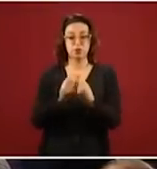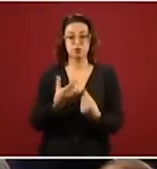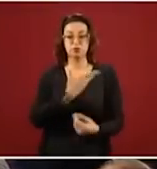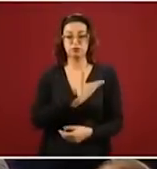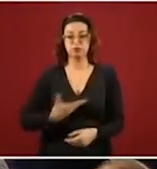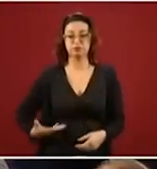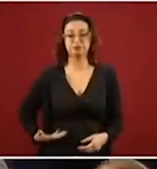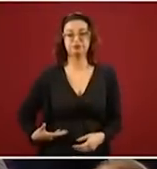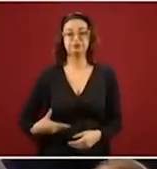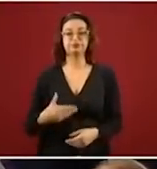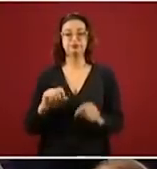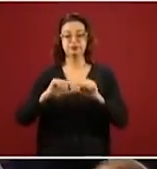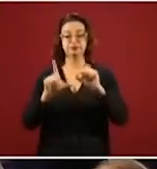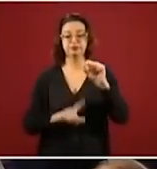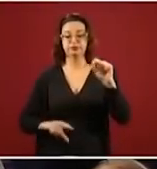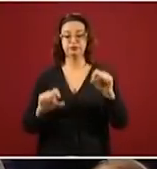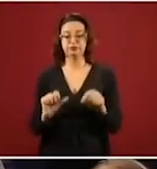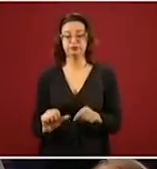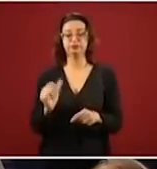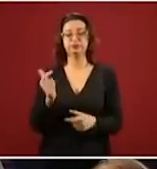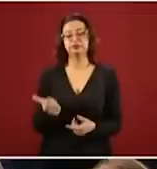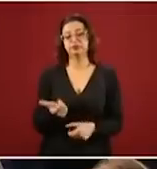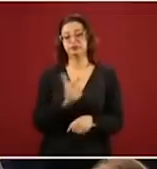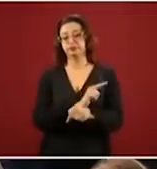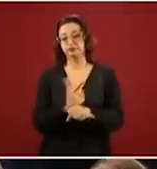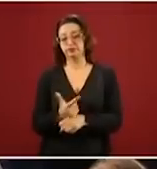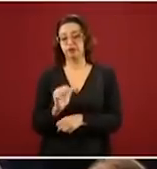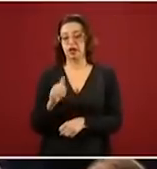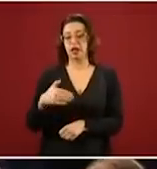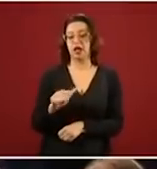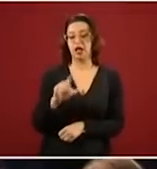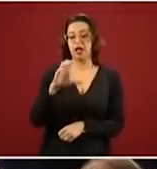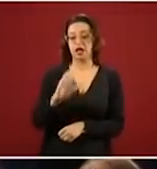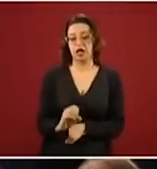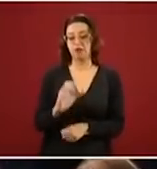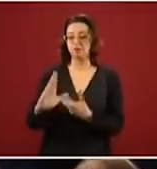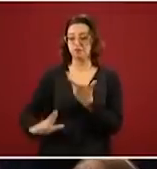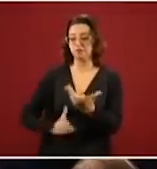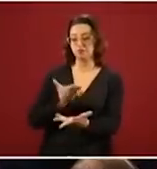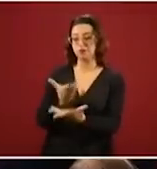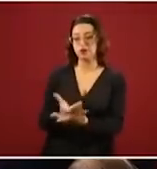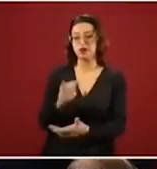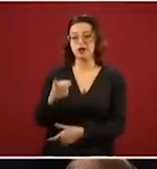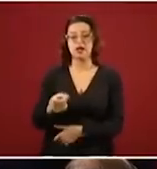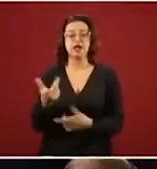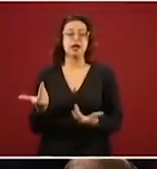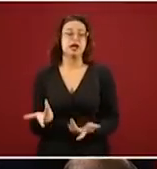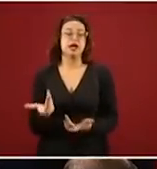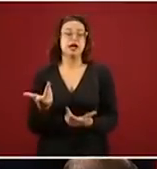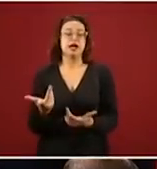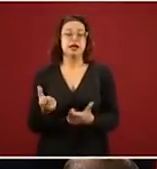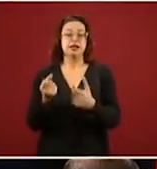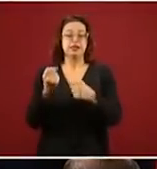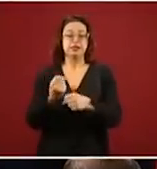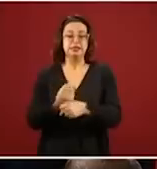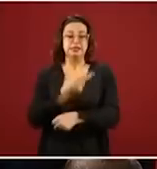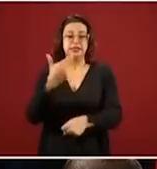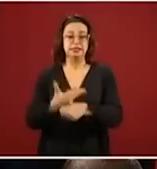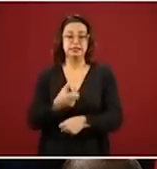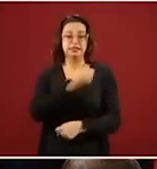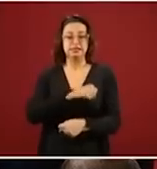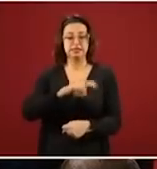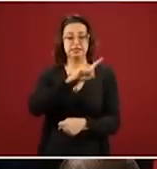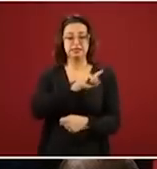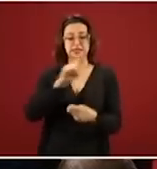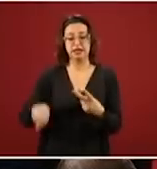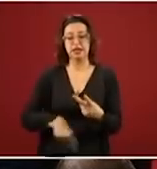andrés manuel lópez obrador nos planteó conjuntamente a la secretaria de salud del gobierno de méxico a la secretaria de educación del